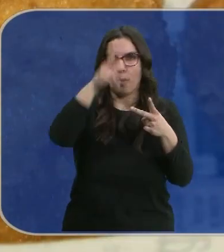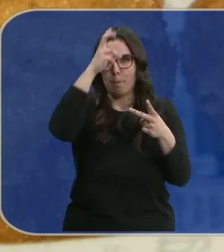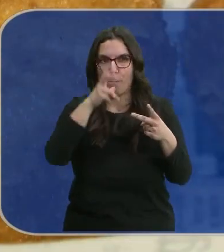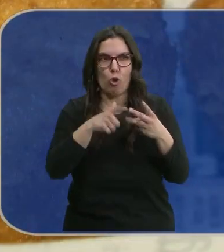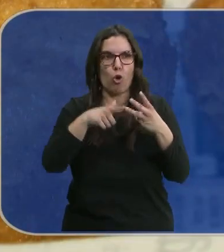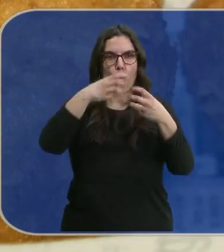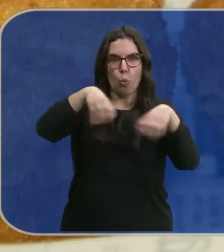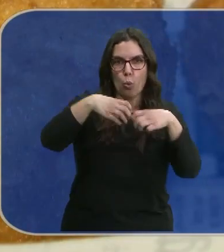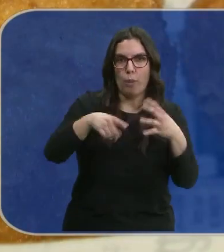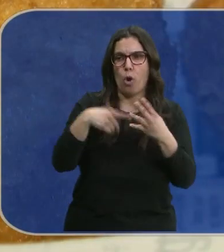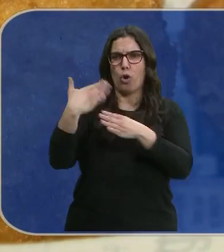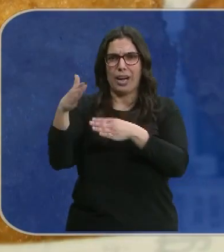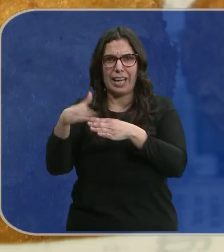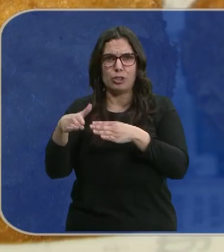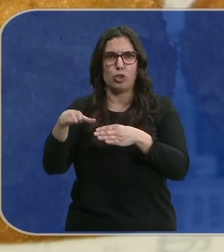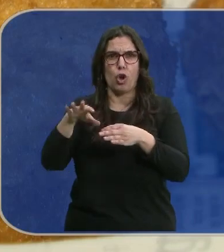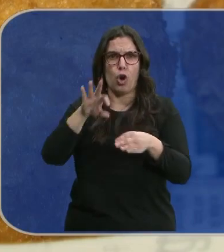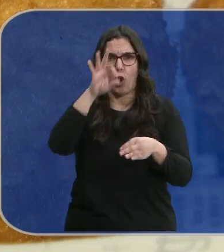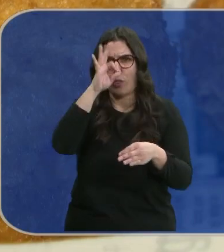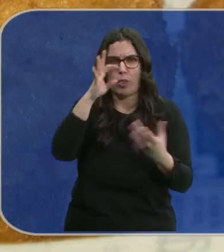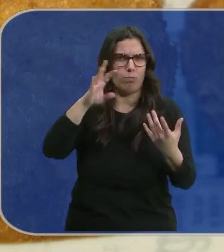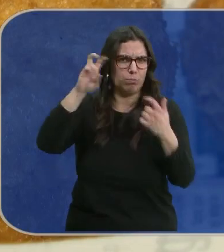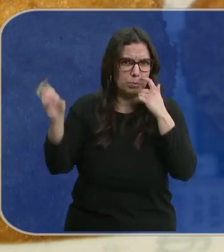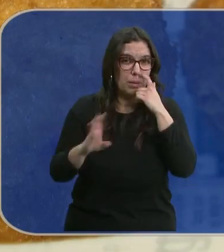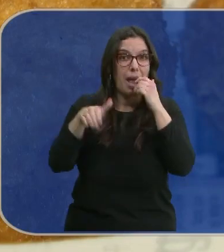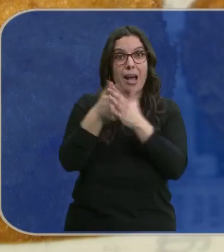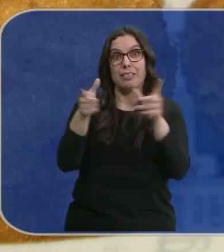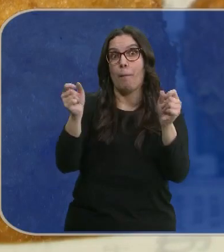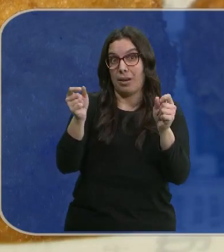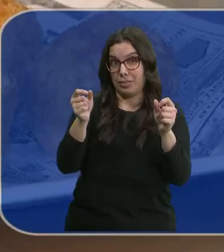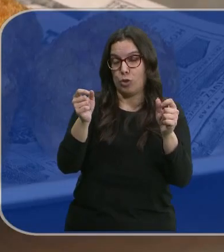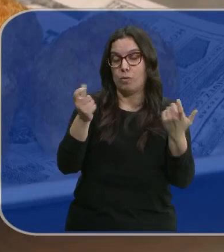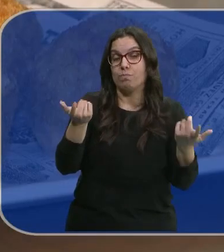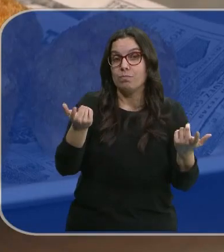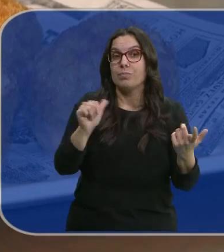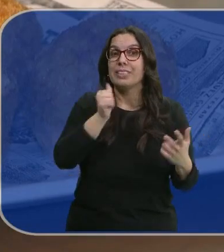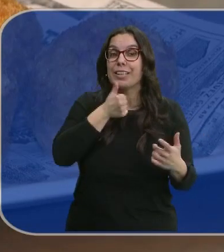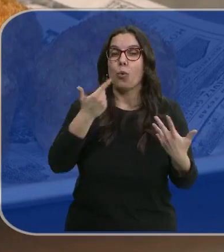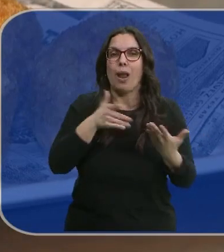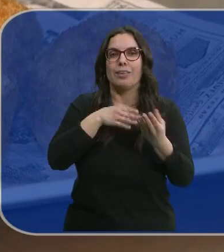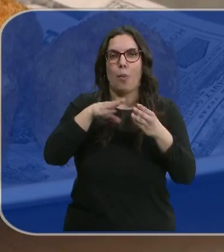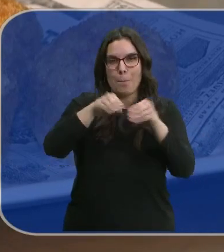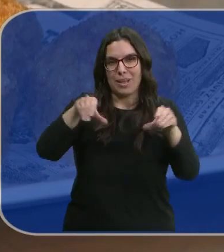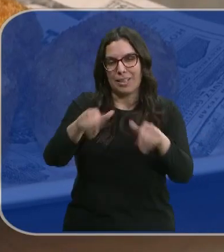de huevo, de restos del cocido, incluso de marisco. El secreto está en la masa.